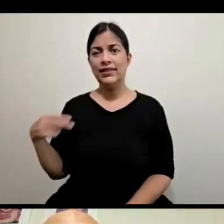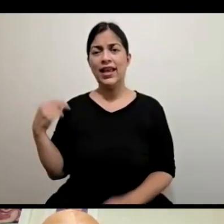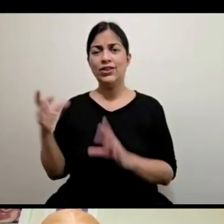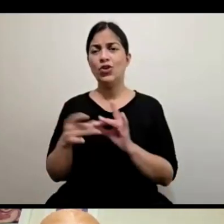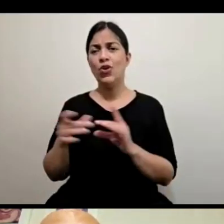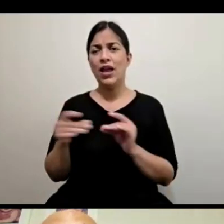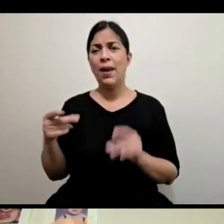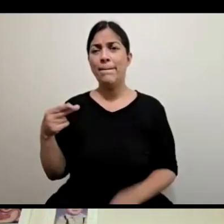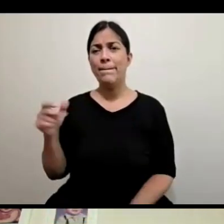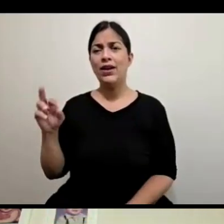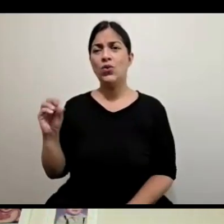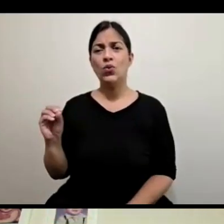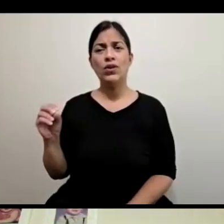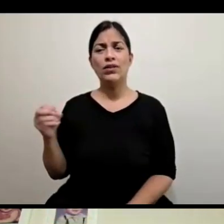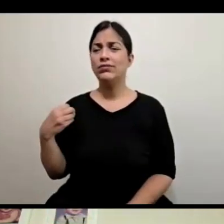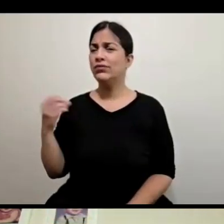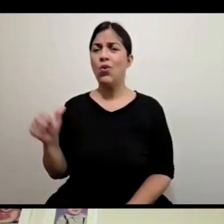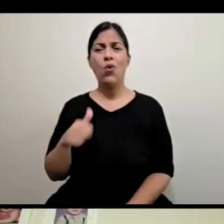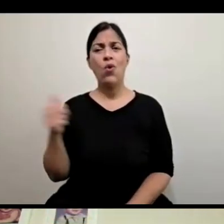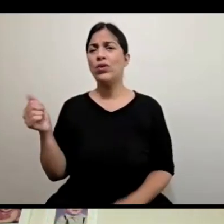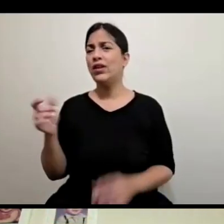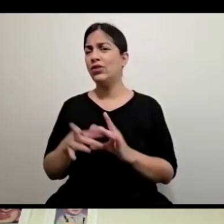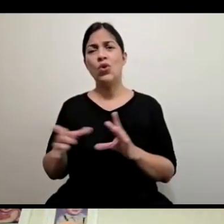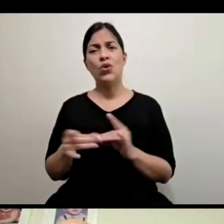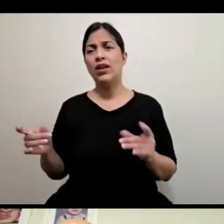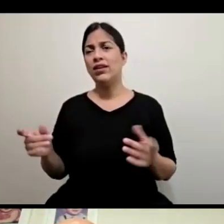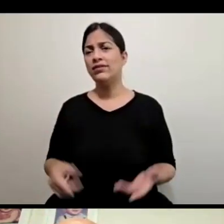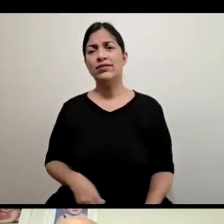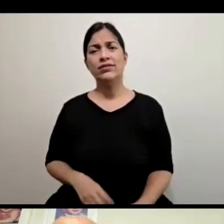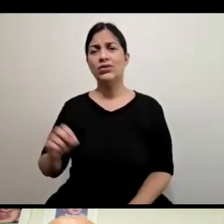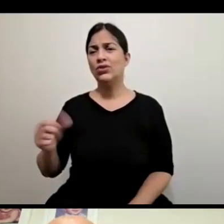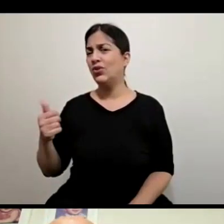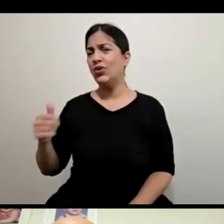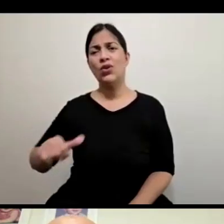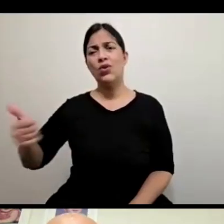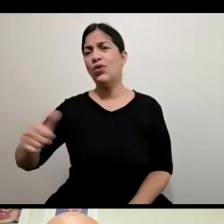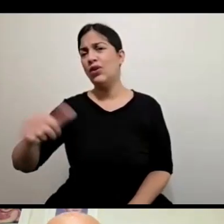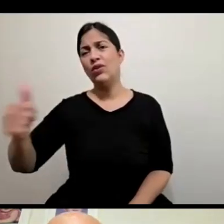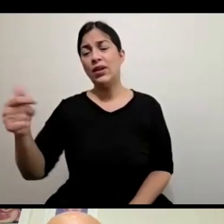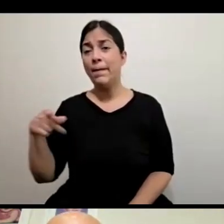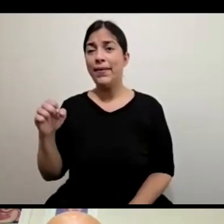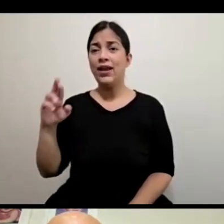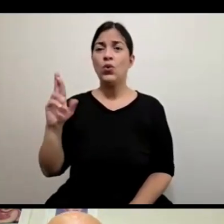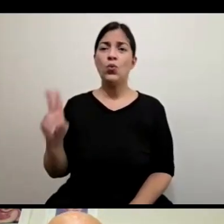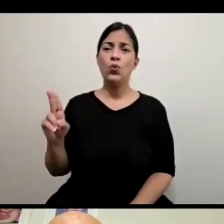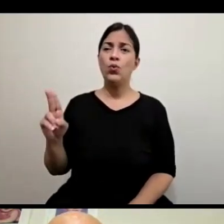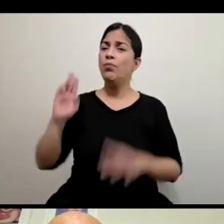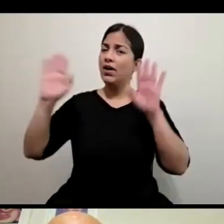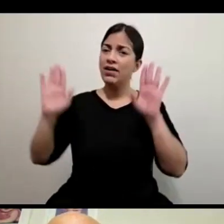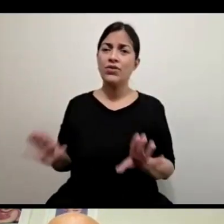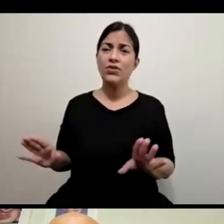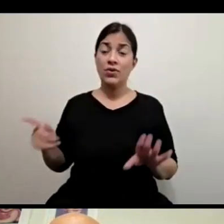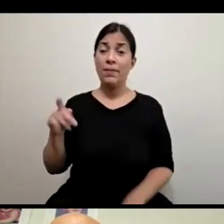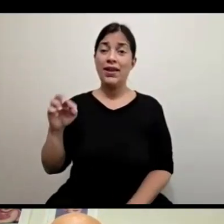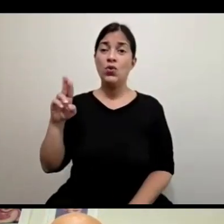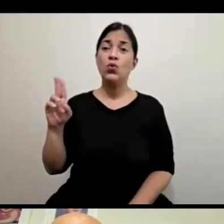son historias, mira, todo esto son historias, uno cae una historia tras otra. En Perú fue maravilloso porque a Perú yo llegué